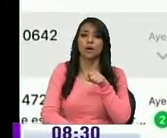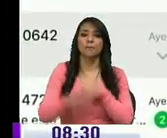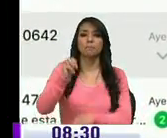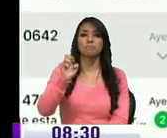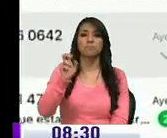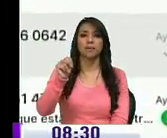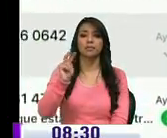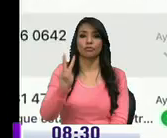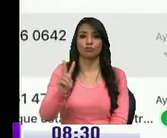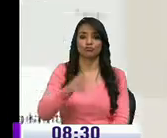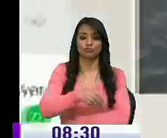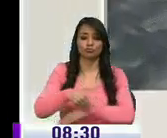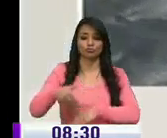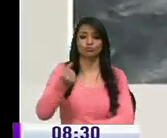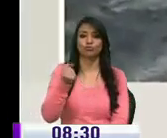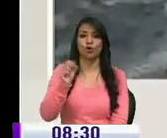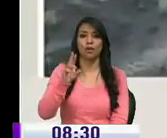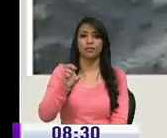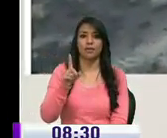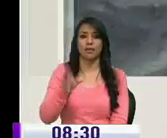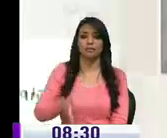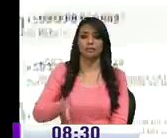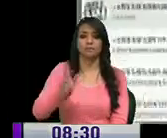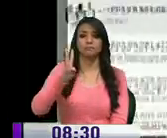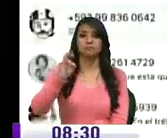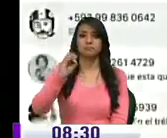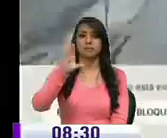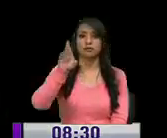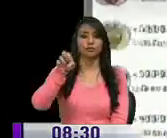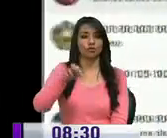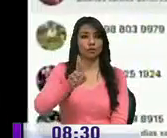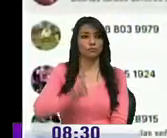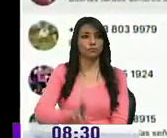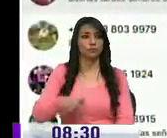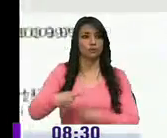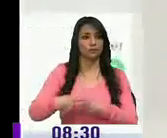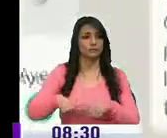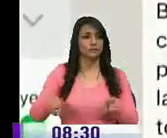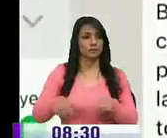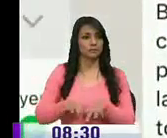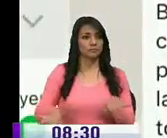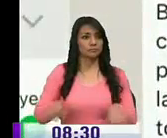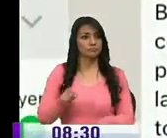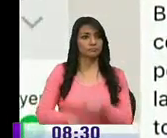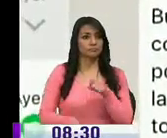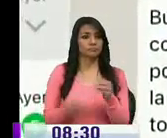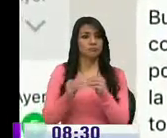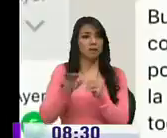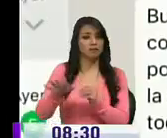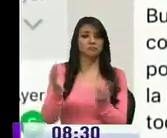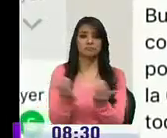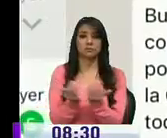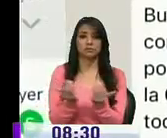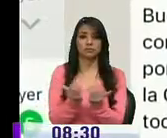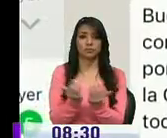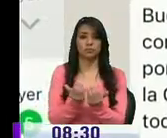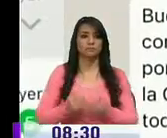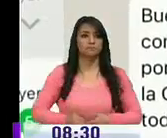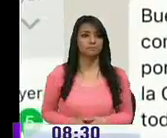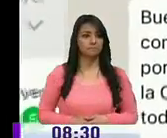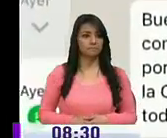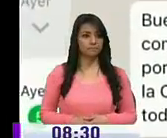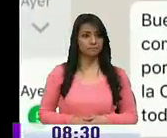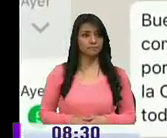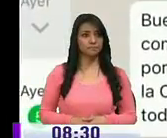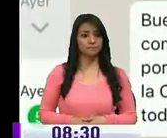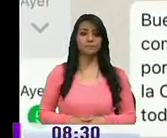2, calle Soledad y La Victoria. Vean ustedes, varias fugas de agua. Más basura, miren ustedes, oleoducto, esto es